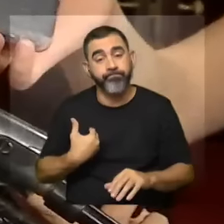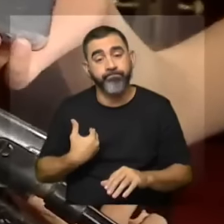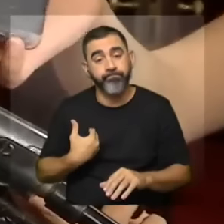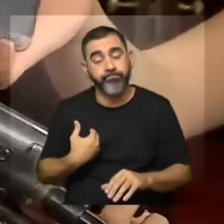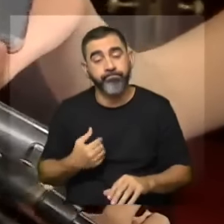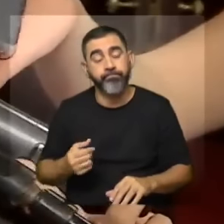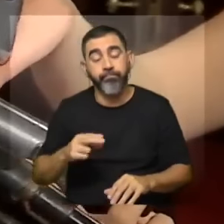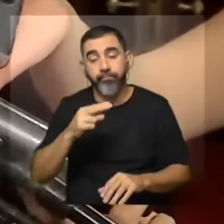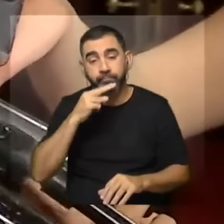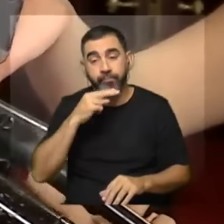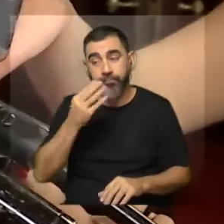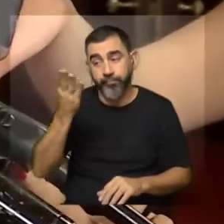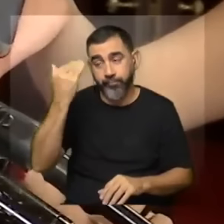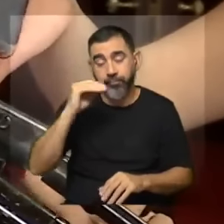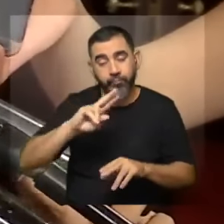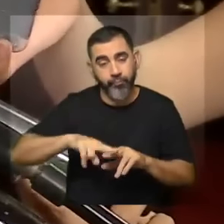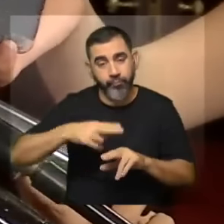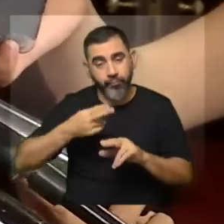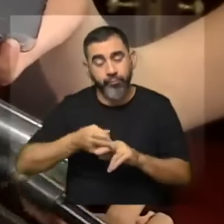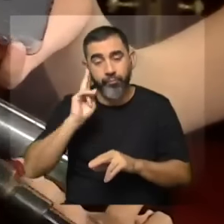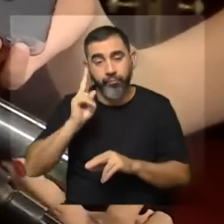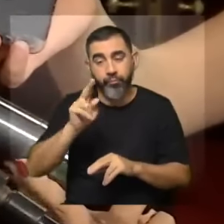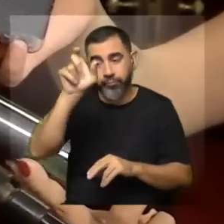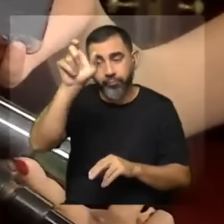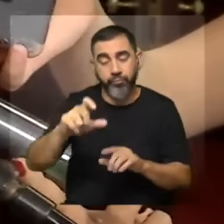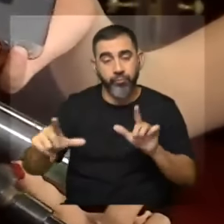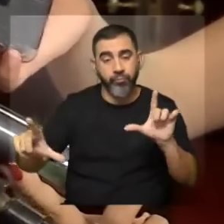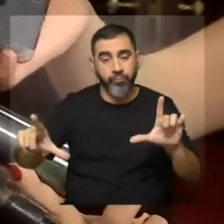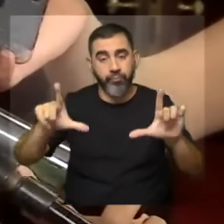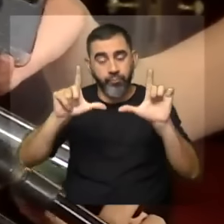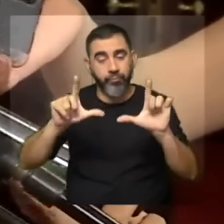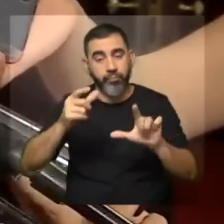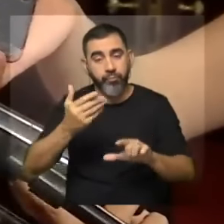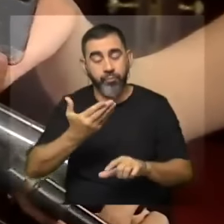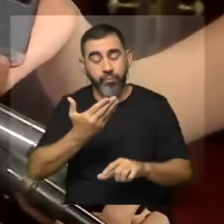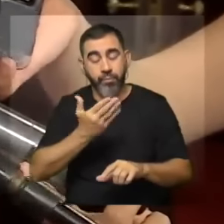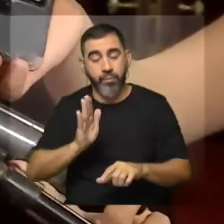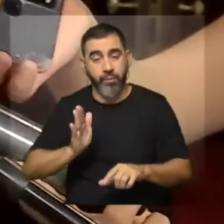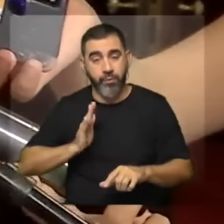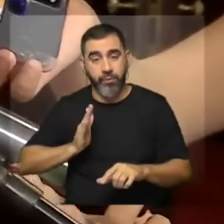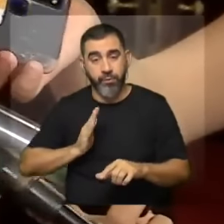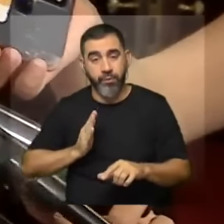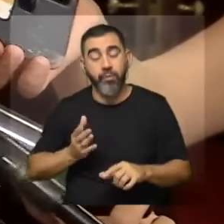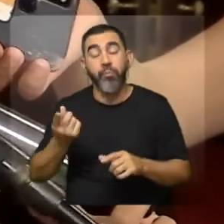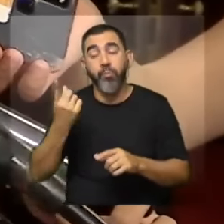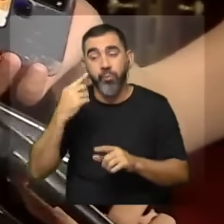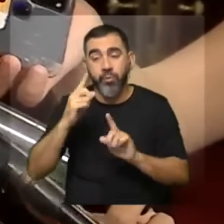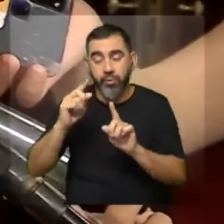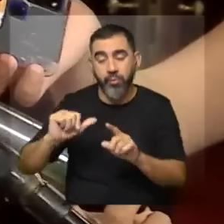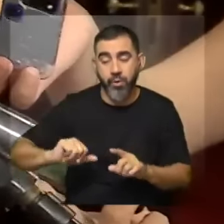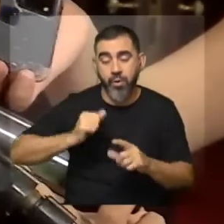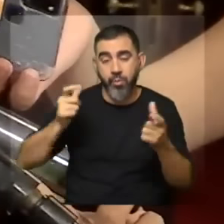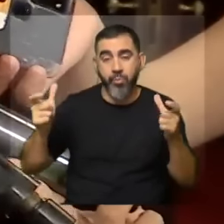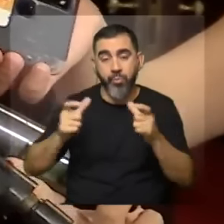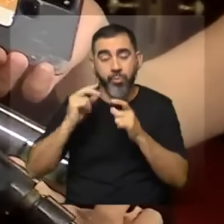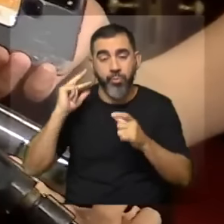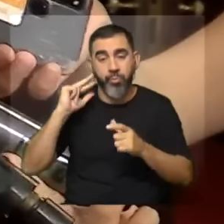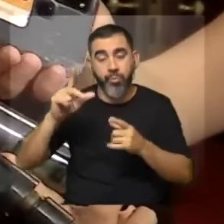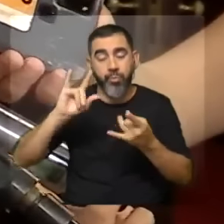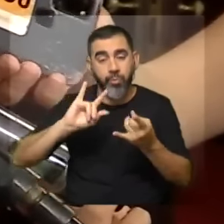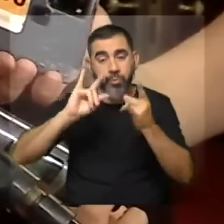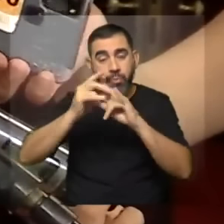reitero el viernes pasado se vuelve a inhabilitar la candidata opositora por eso eh No podíamos dejar pasar en esta comisión permanente del